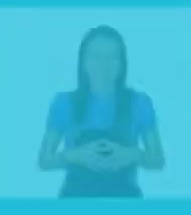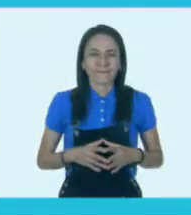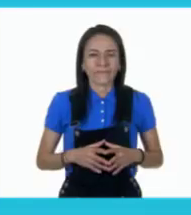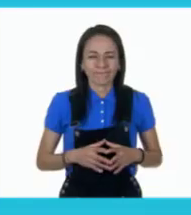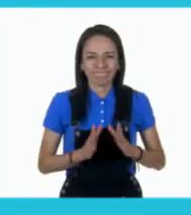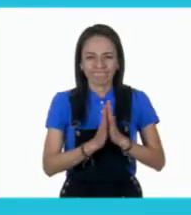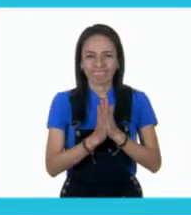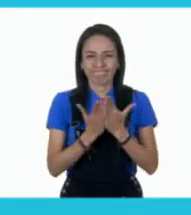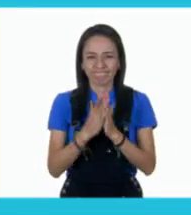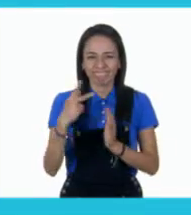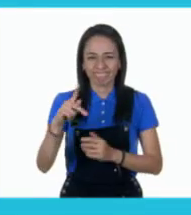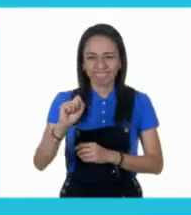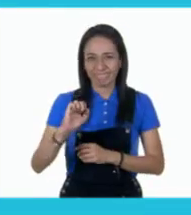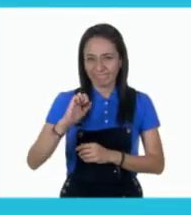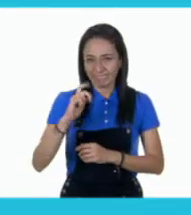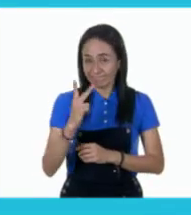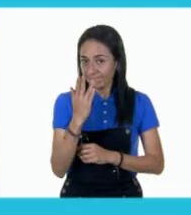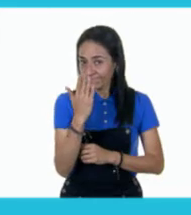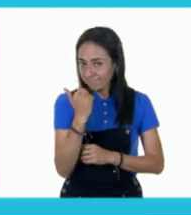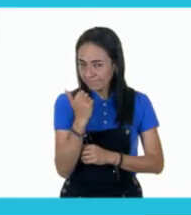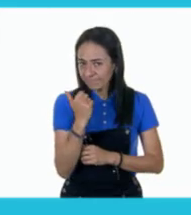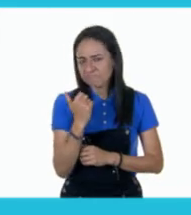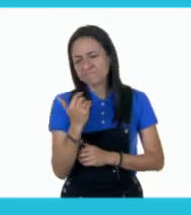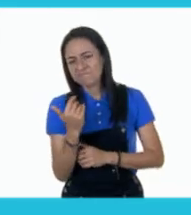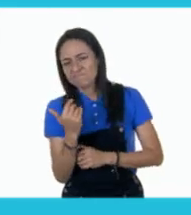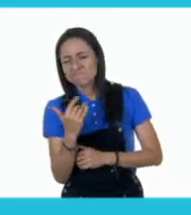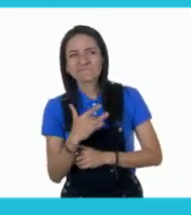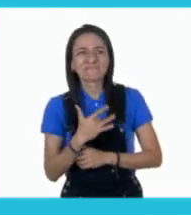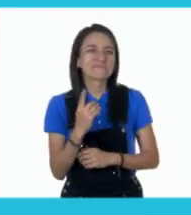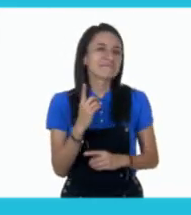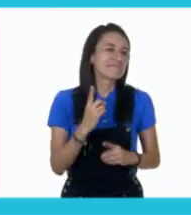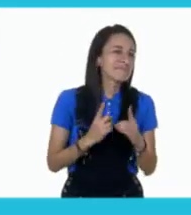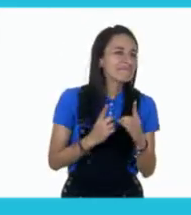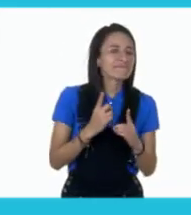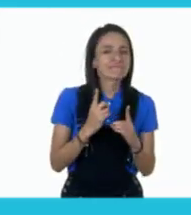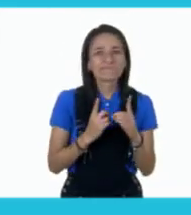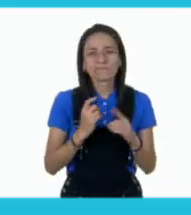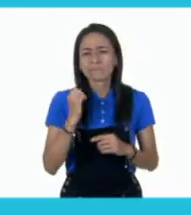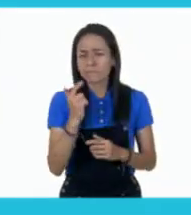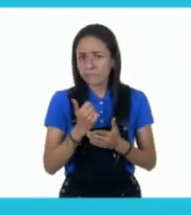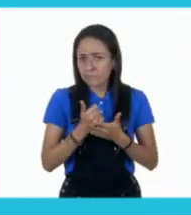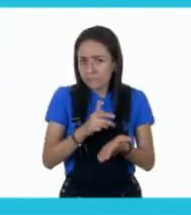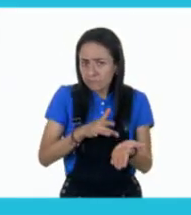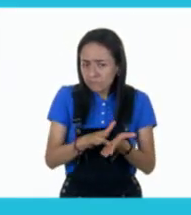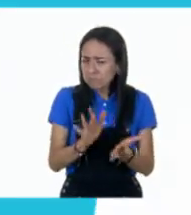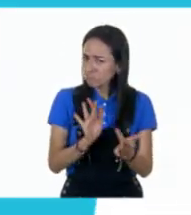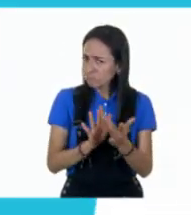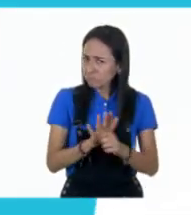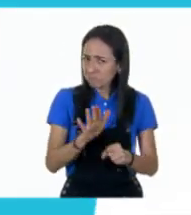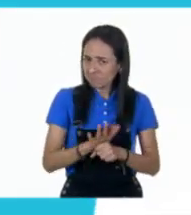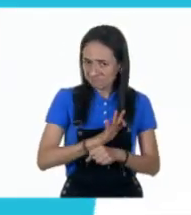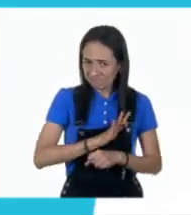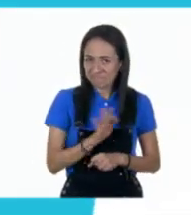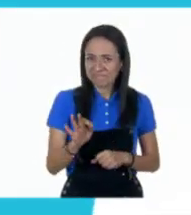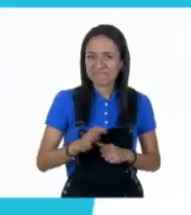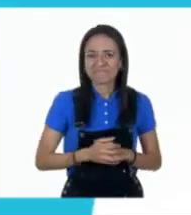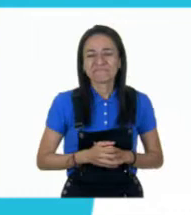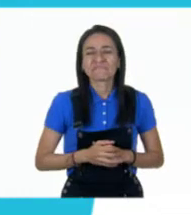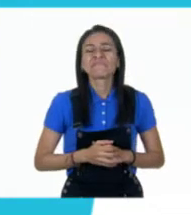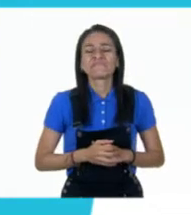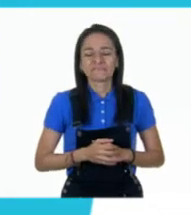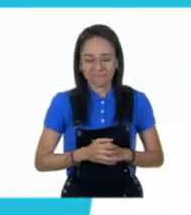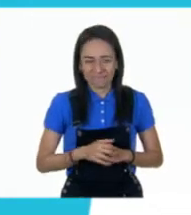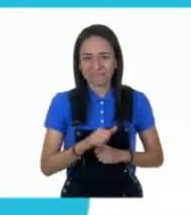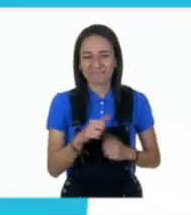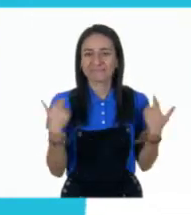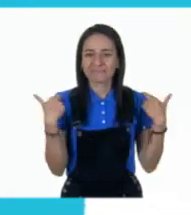Si no tienes tus libros de texto o necesitas ayuda para resolver tus dudas, contáctanos. Para solicitar